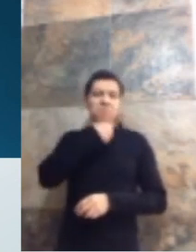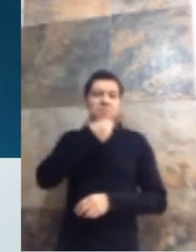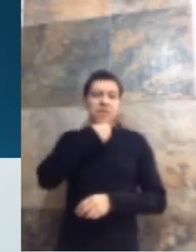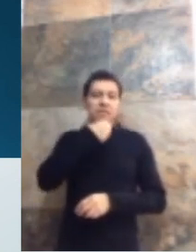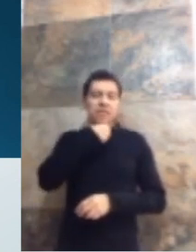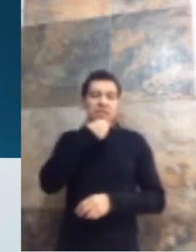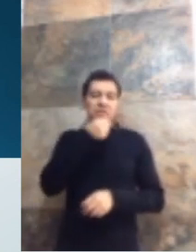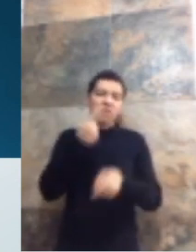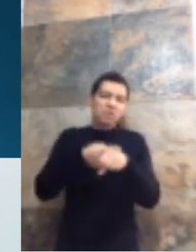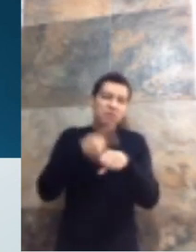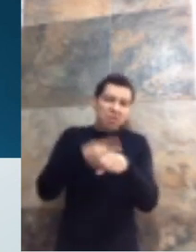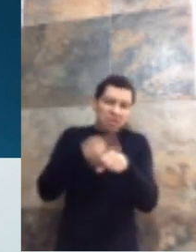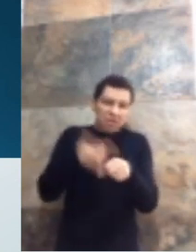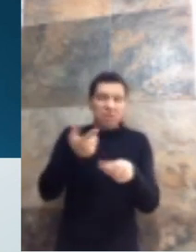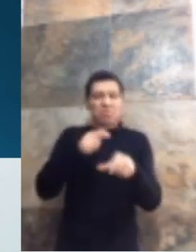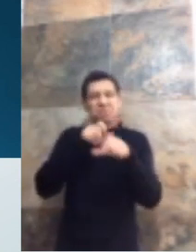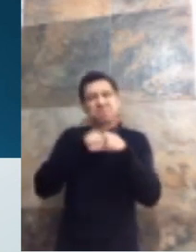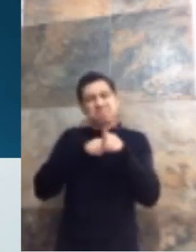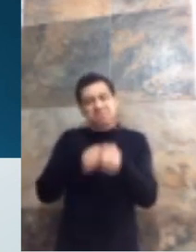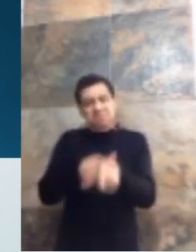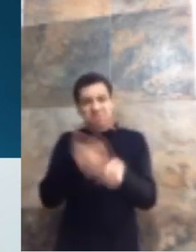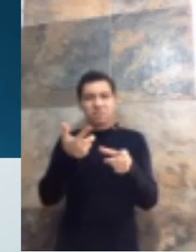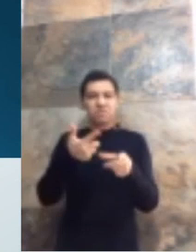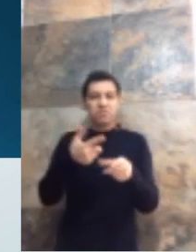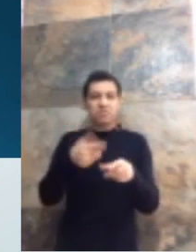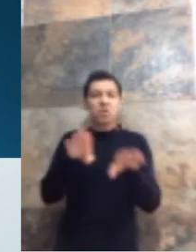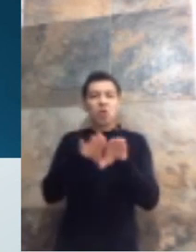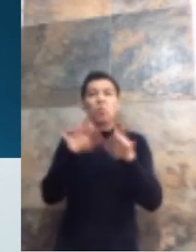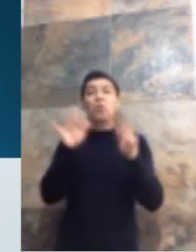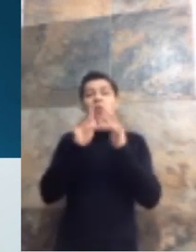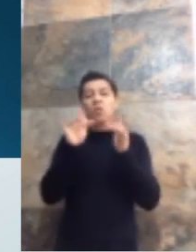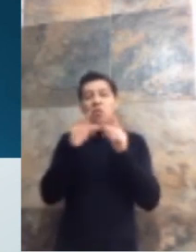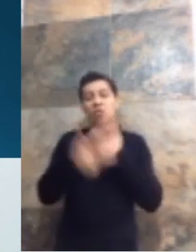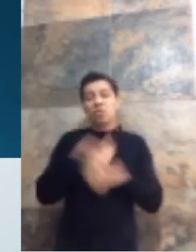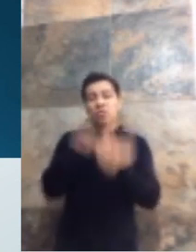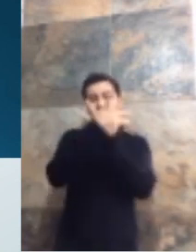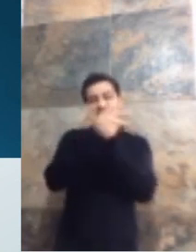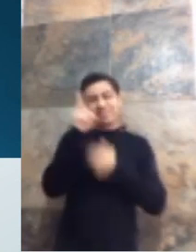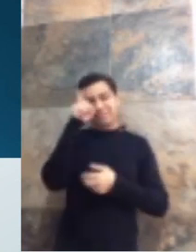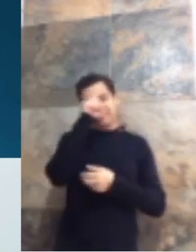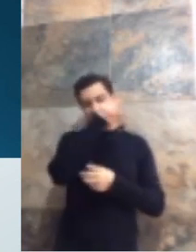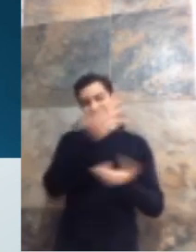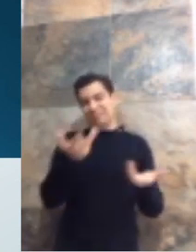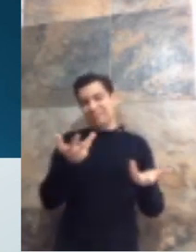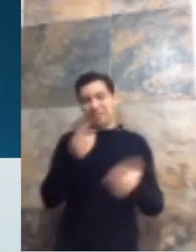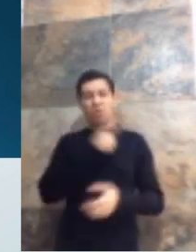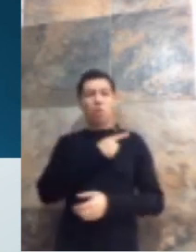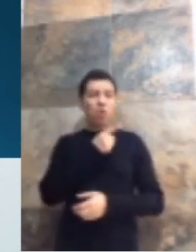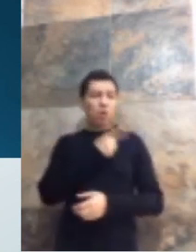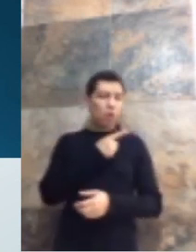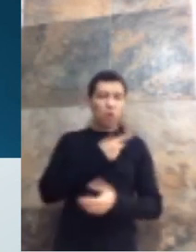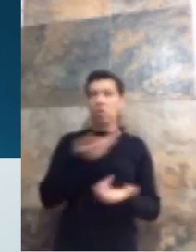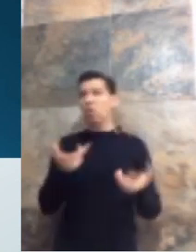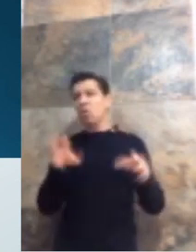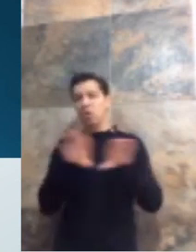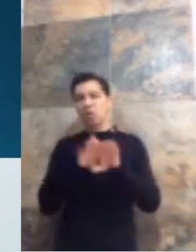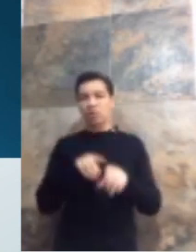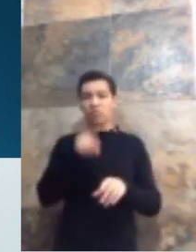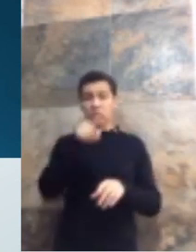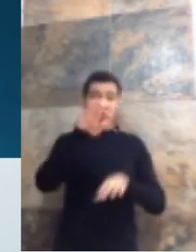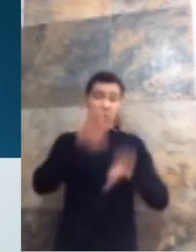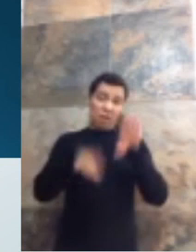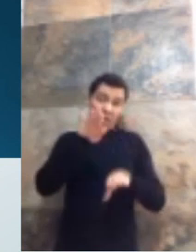adicional crónico, a tratar de ayudar a alguien que tiene muchos recursos, que vive en familia, que tiene una casa cómoda, que